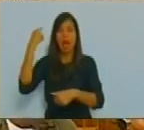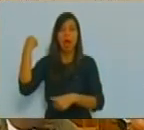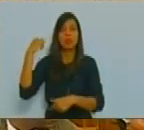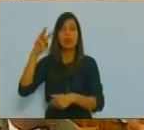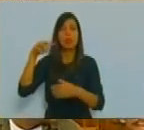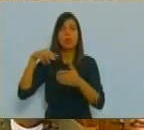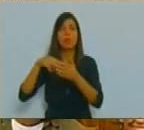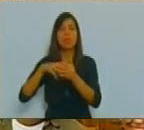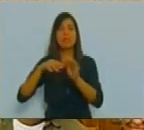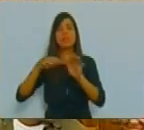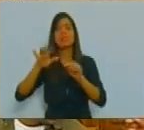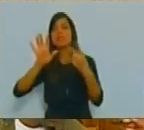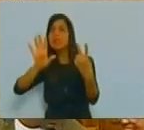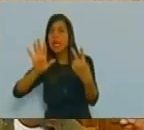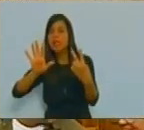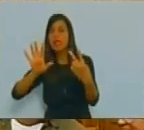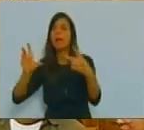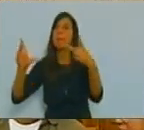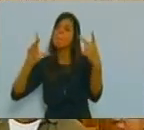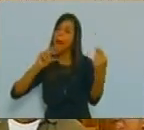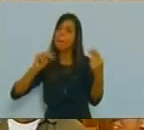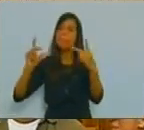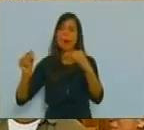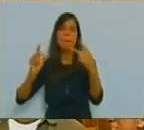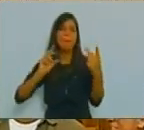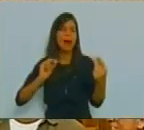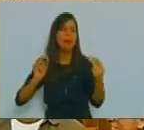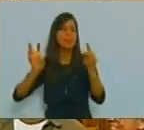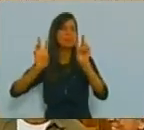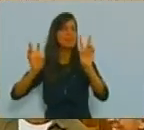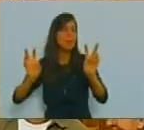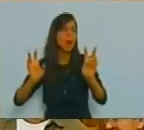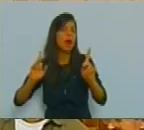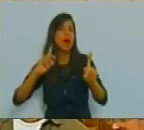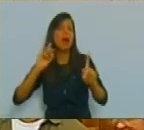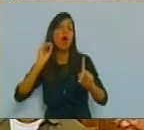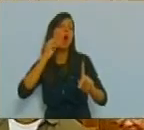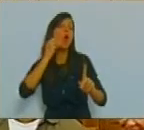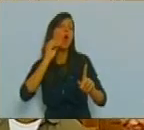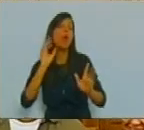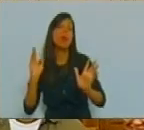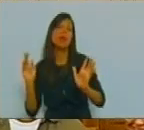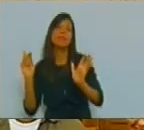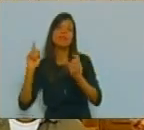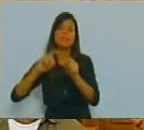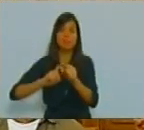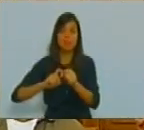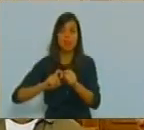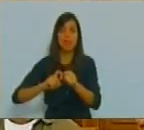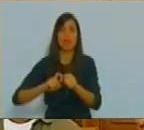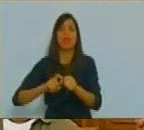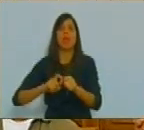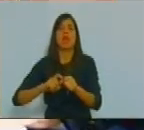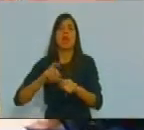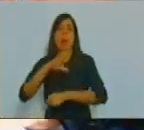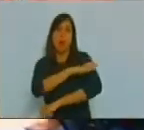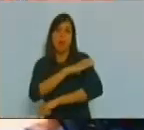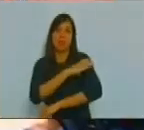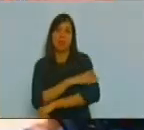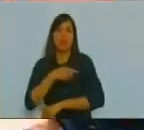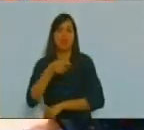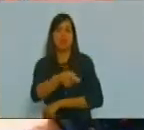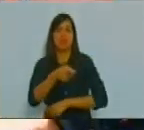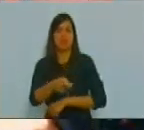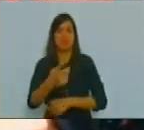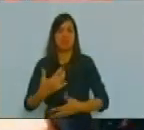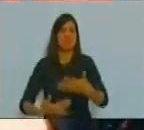lo decía la presidenta cuando se trató de que se comenzó este hilo de ataques violentos se trató con la mecha lenta se